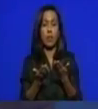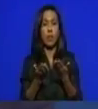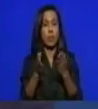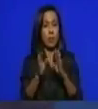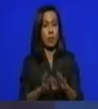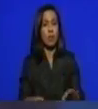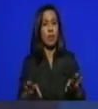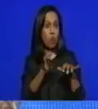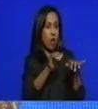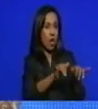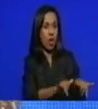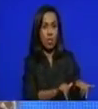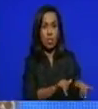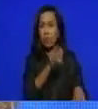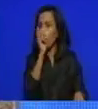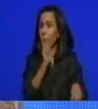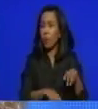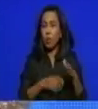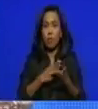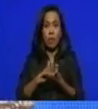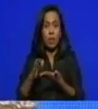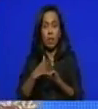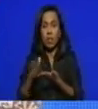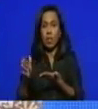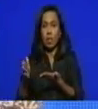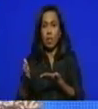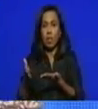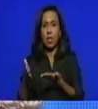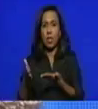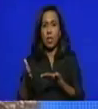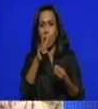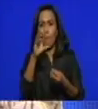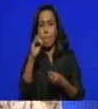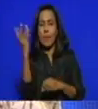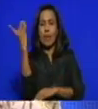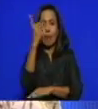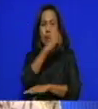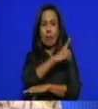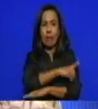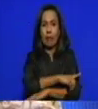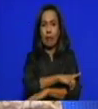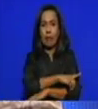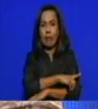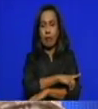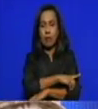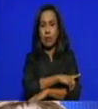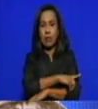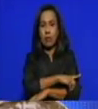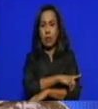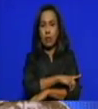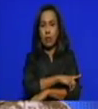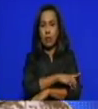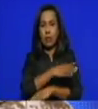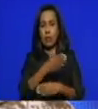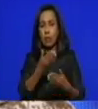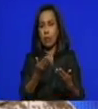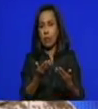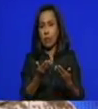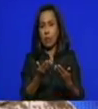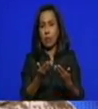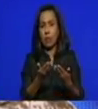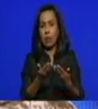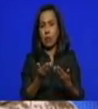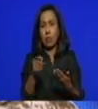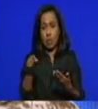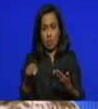secretario técnico del MIDA, y como periodista invitada, Blanca Gómez. 20 días de desfase fue